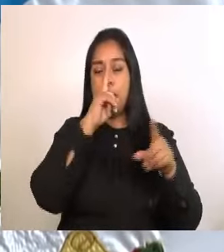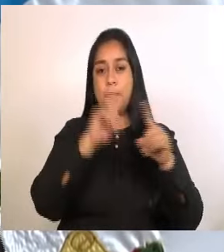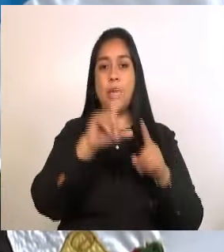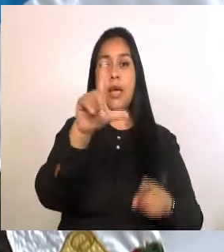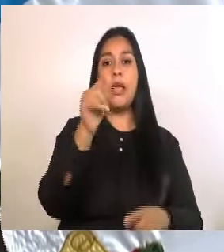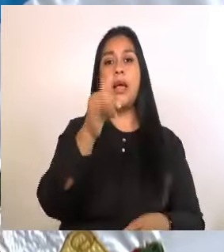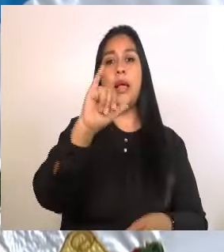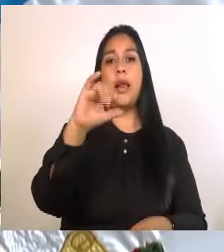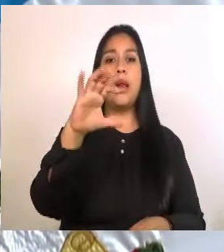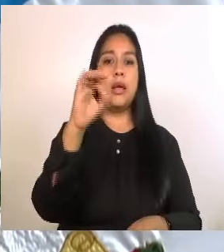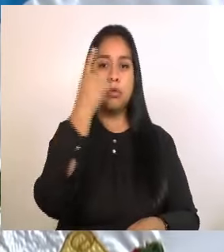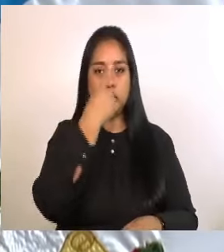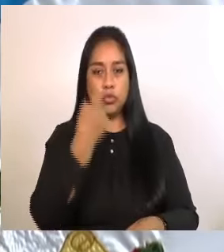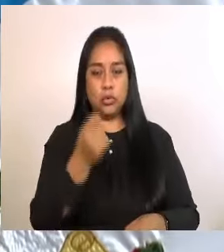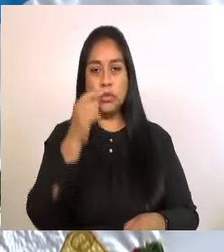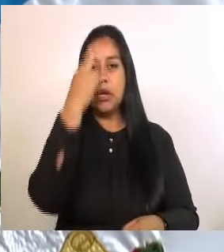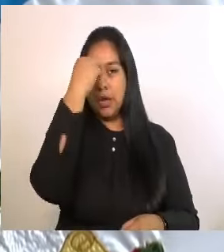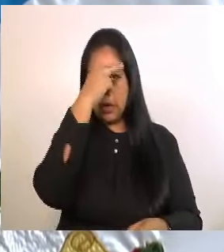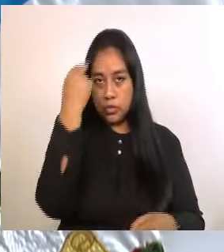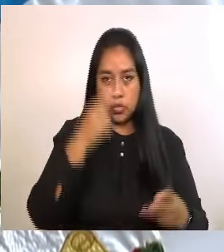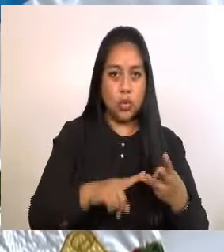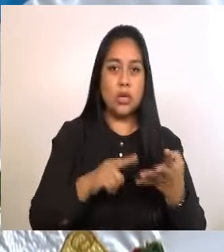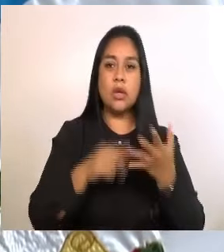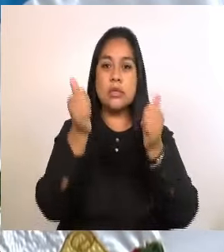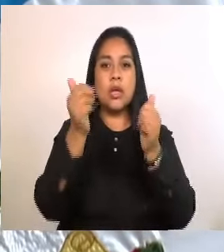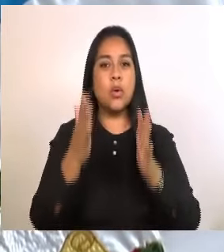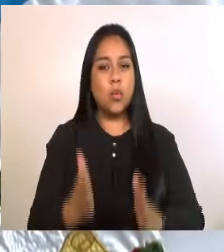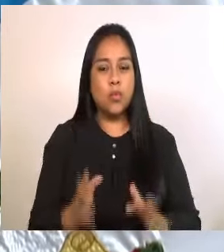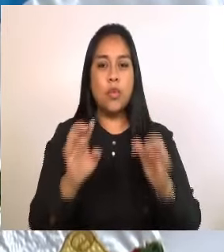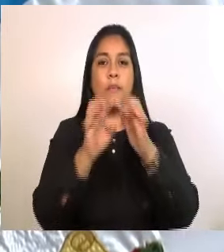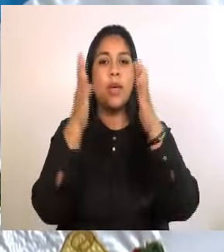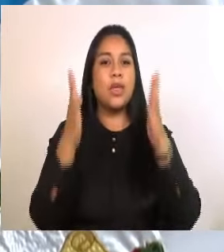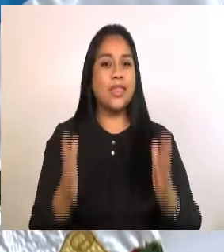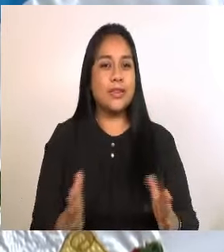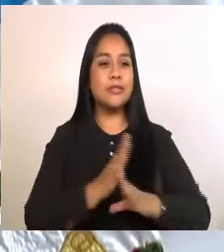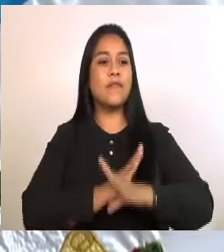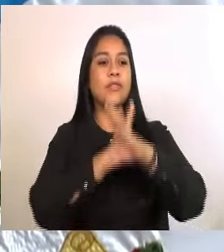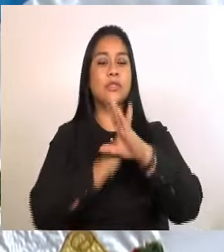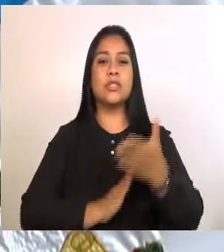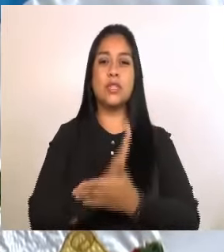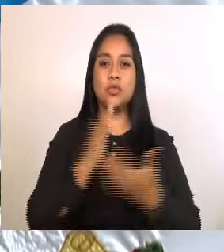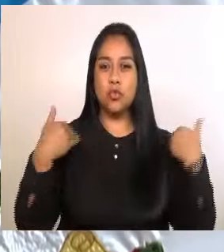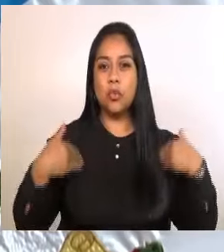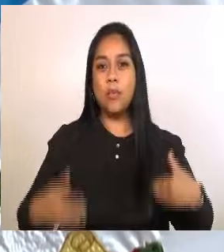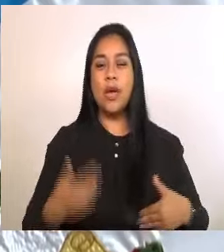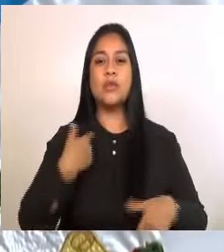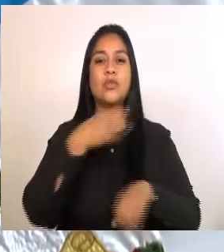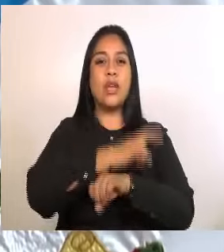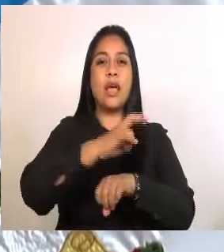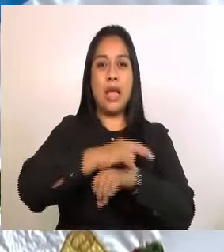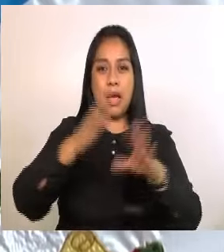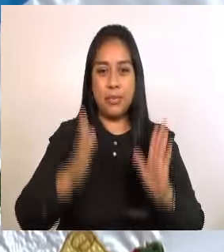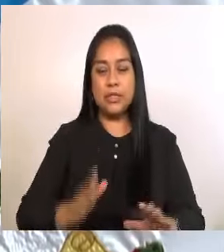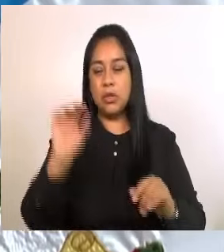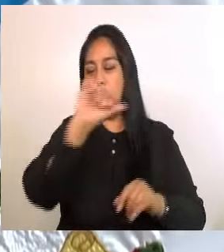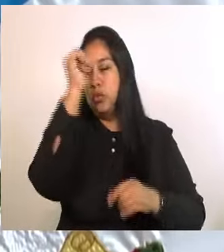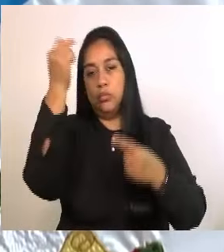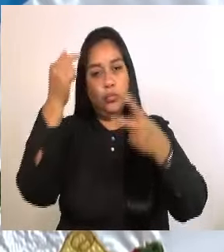católicos, estudiantes, periodistas, defensores de los derechos humanos, campesinos y